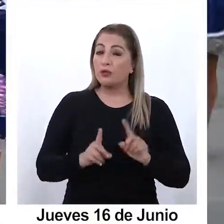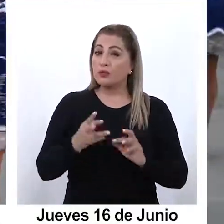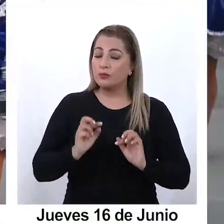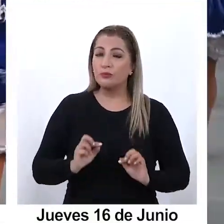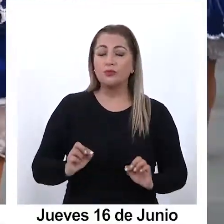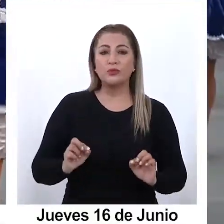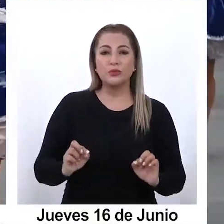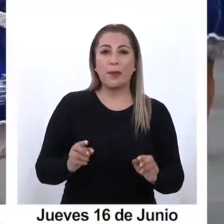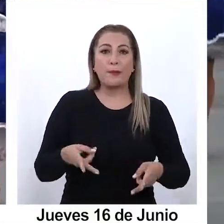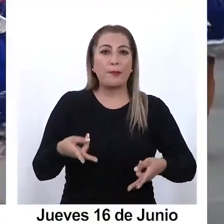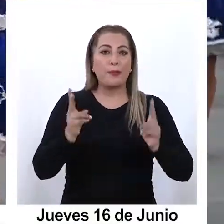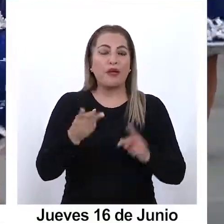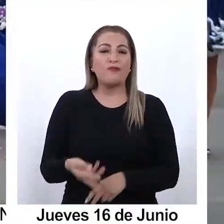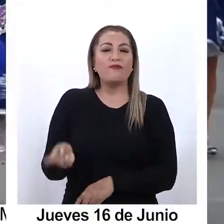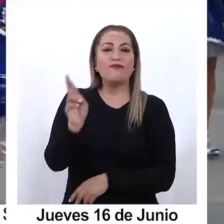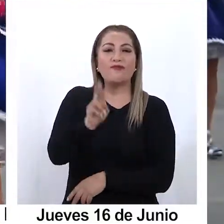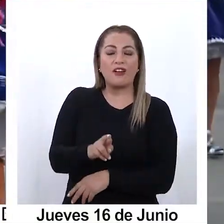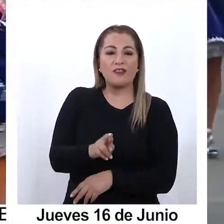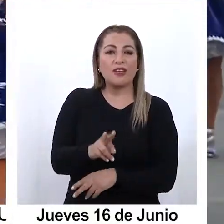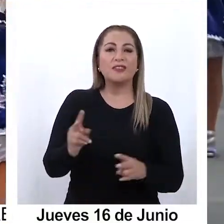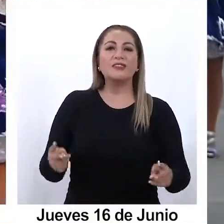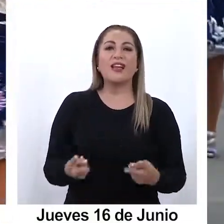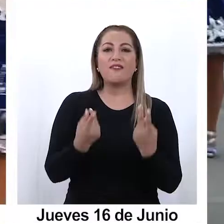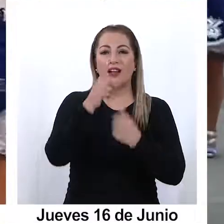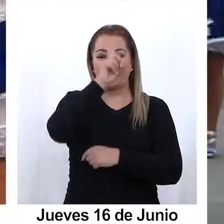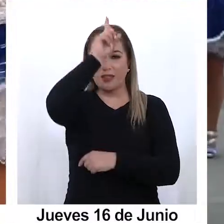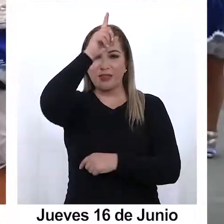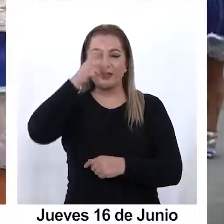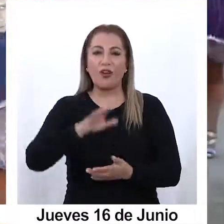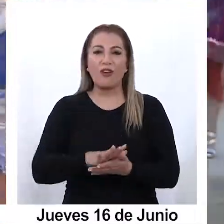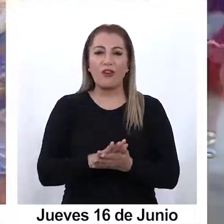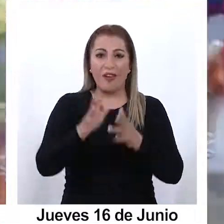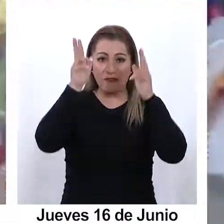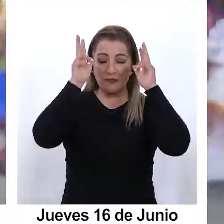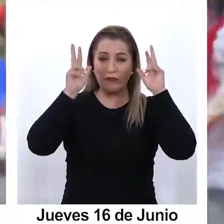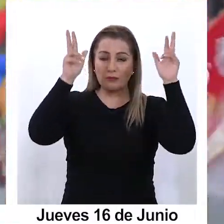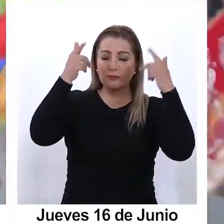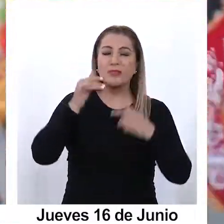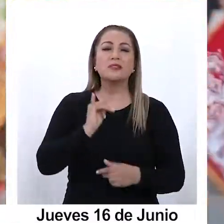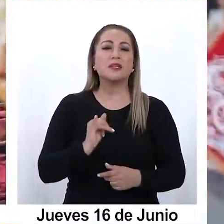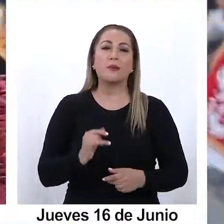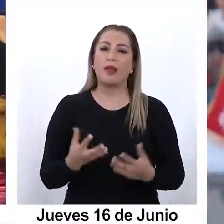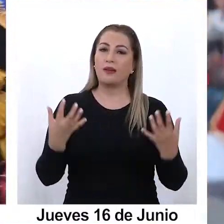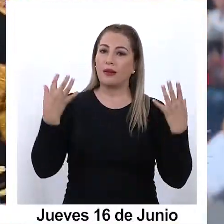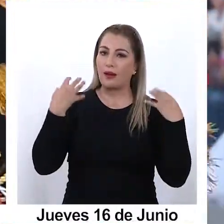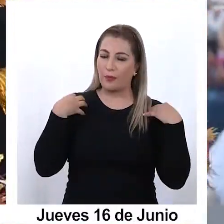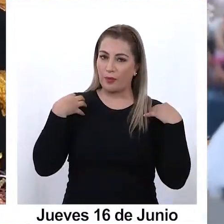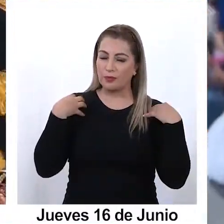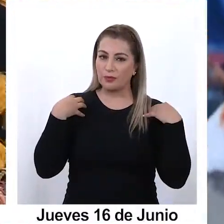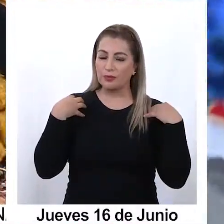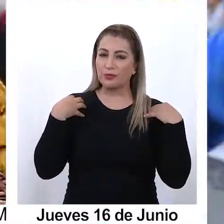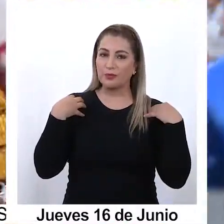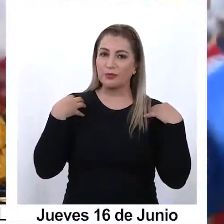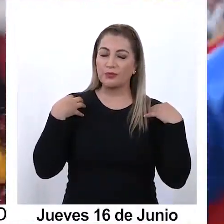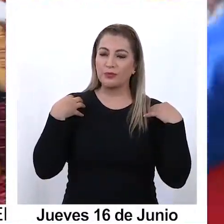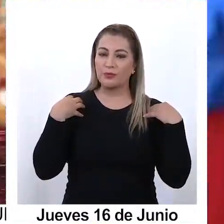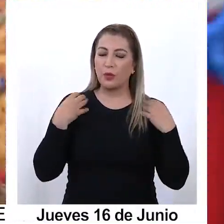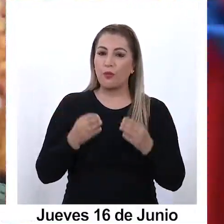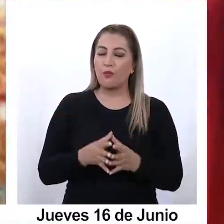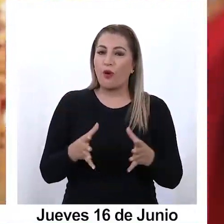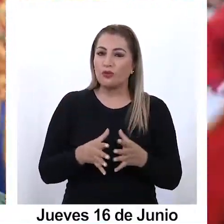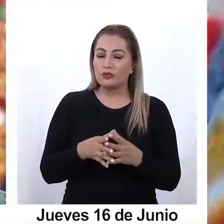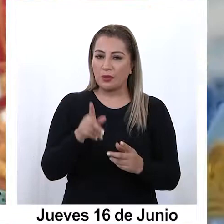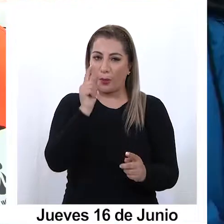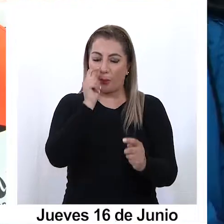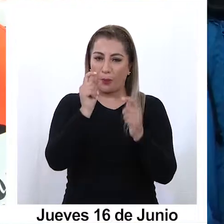alternativas que nos pudieran permitir volver a recuperar nuestras tradiciones, nuestras fiestas, pero siempre con responsabilidad y con mucha